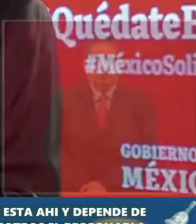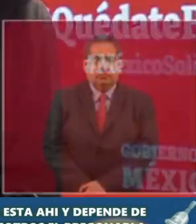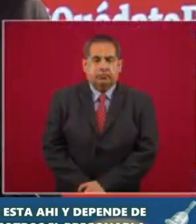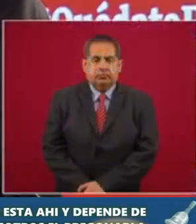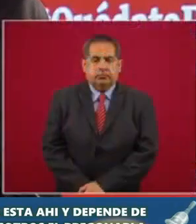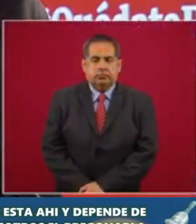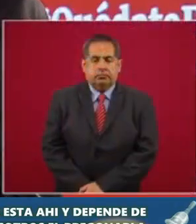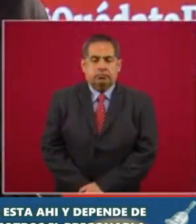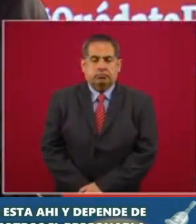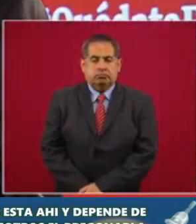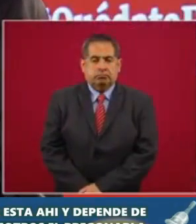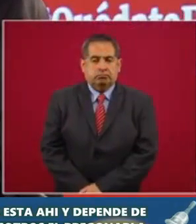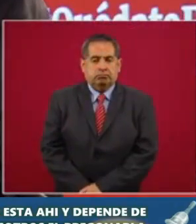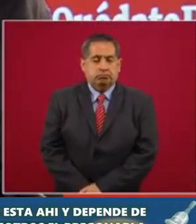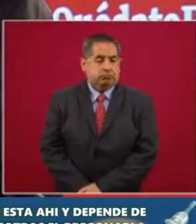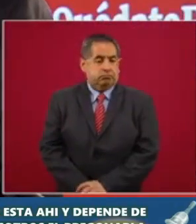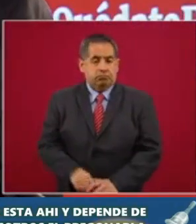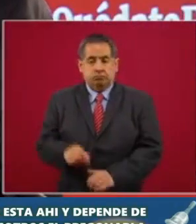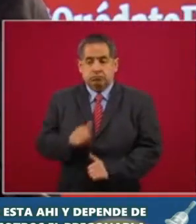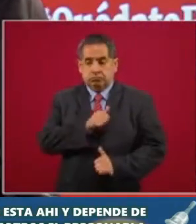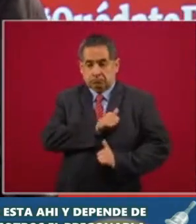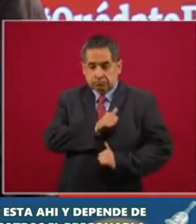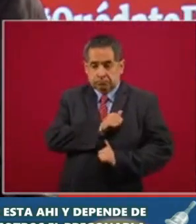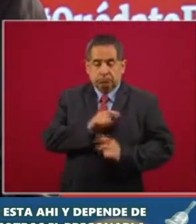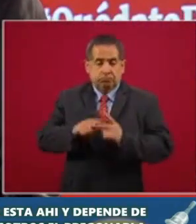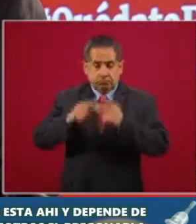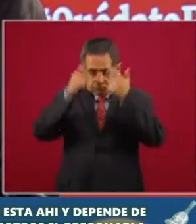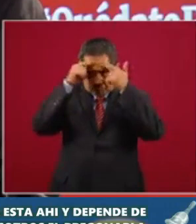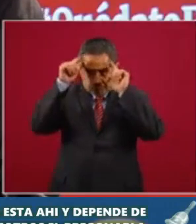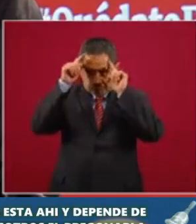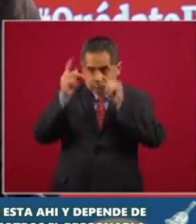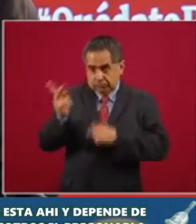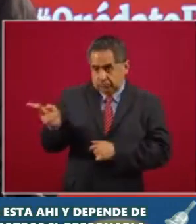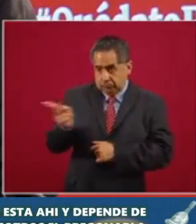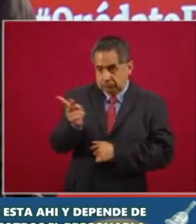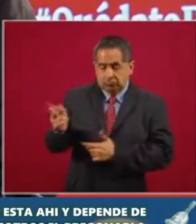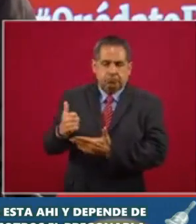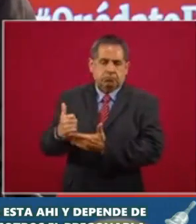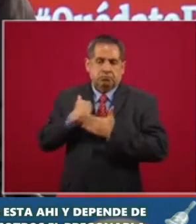nos ayudan en la seguridad pública